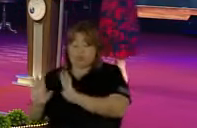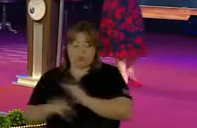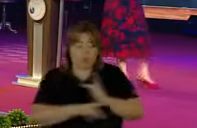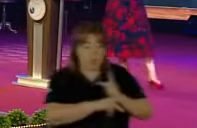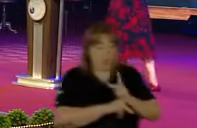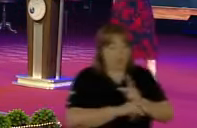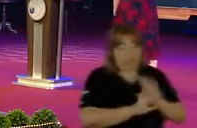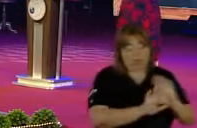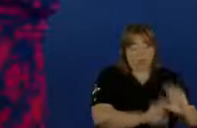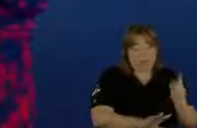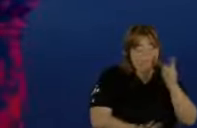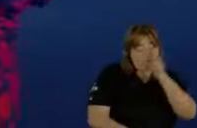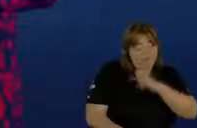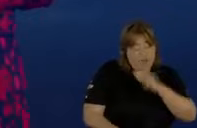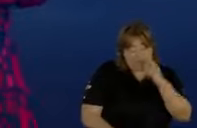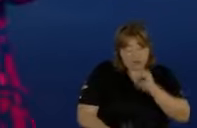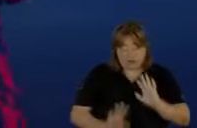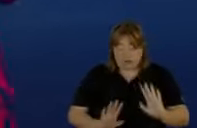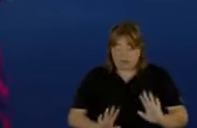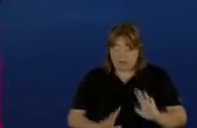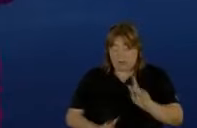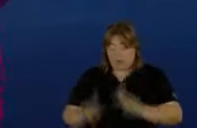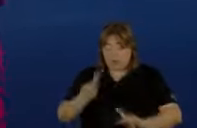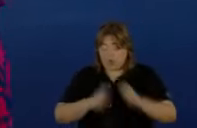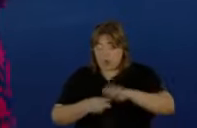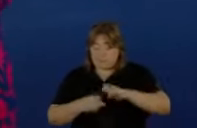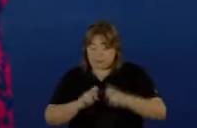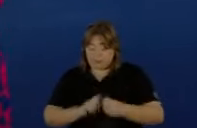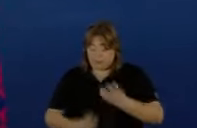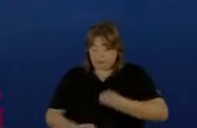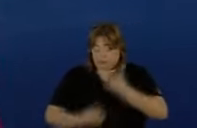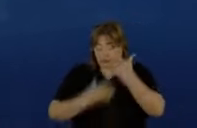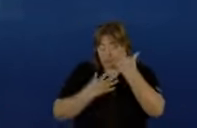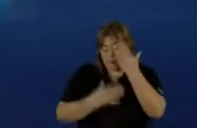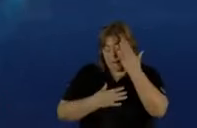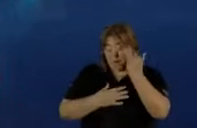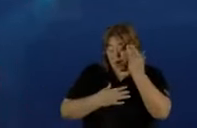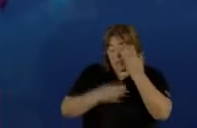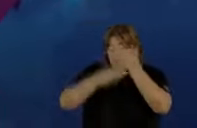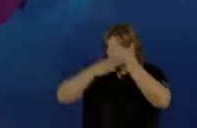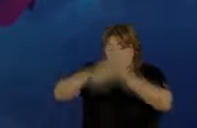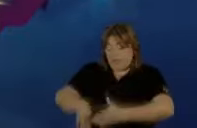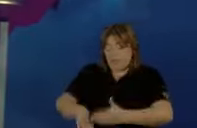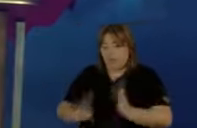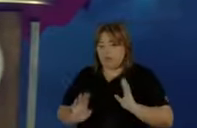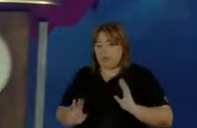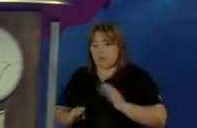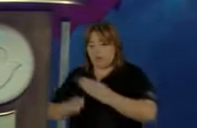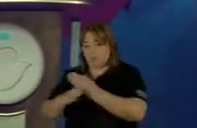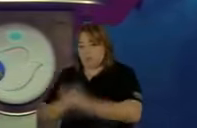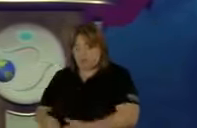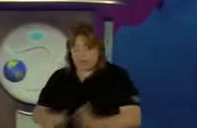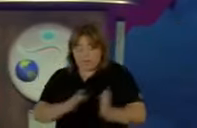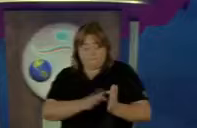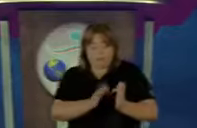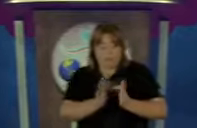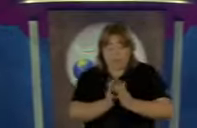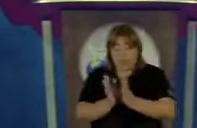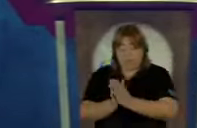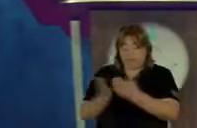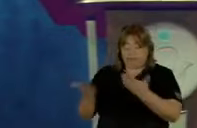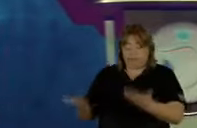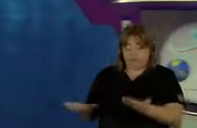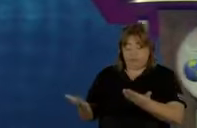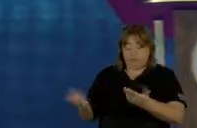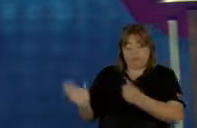y de los que siembran discordia, que solo traen división y traen problemas. Bíblicamente hablando, cuando